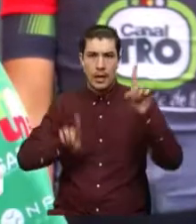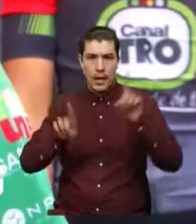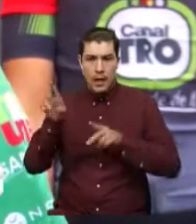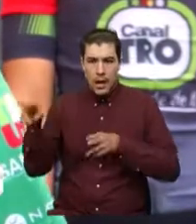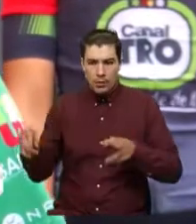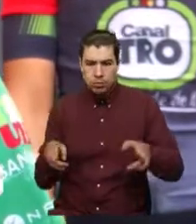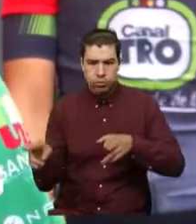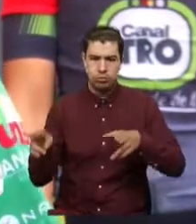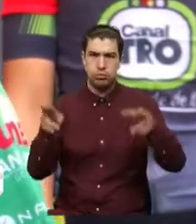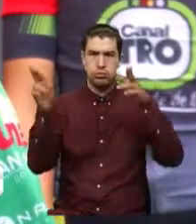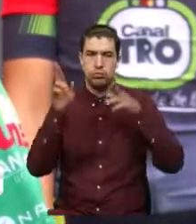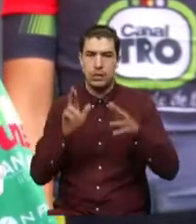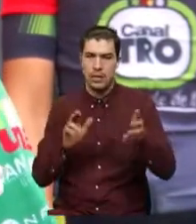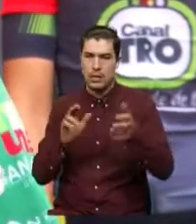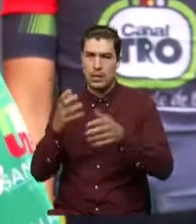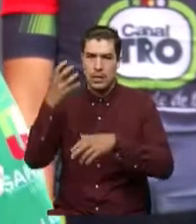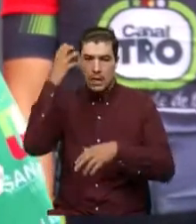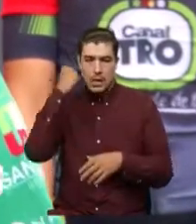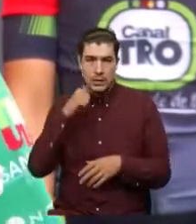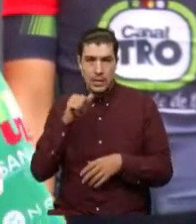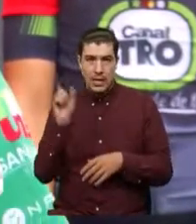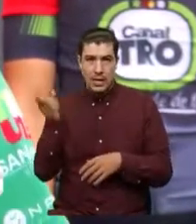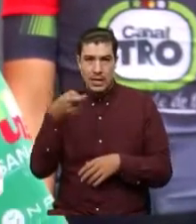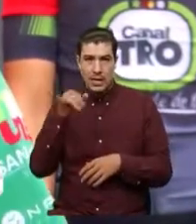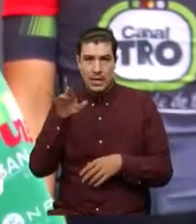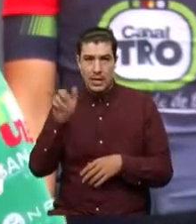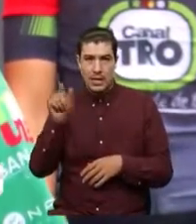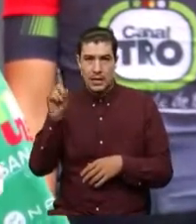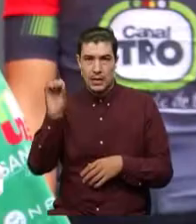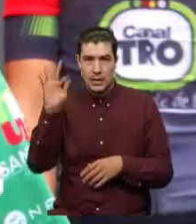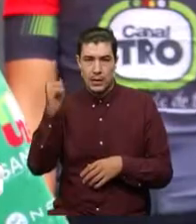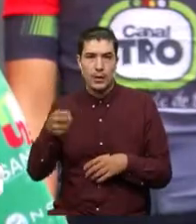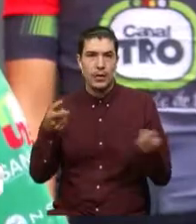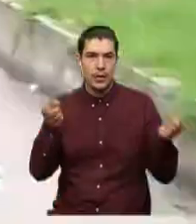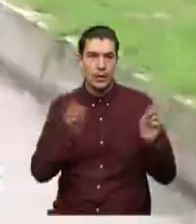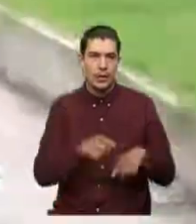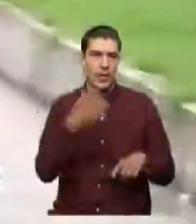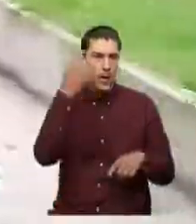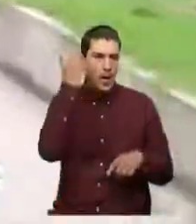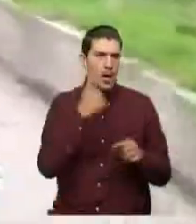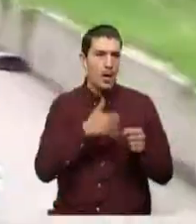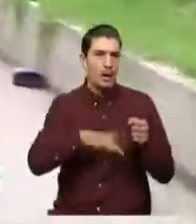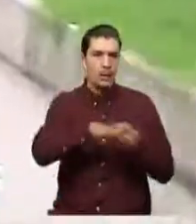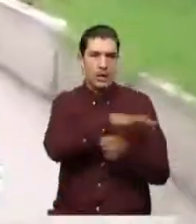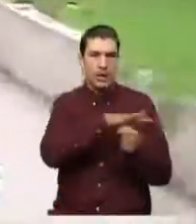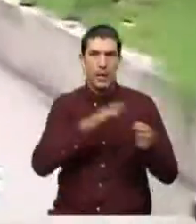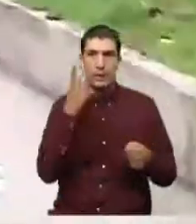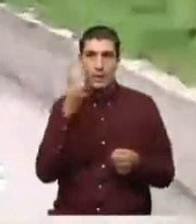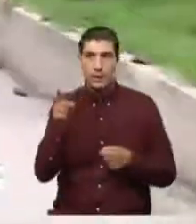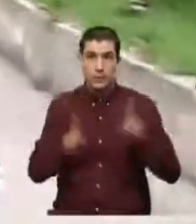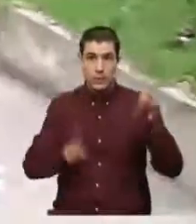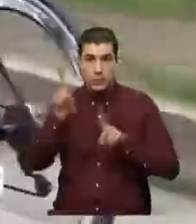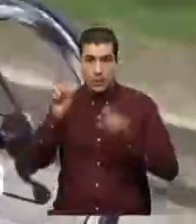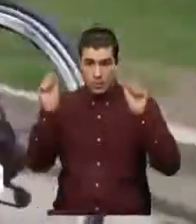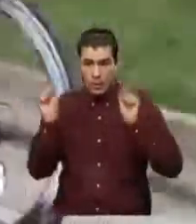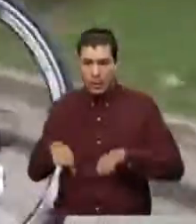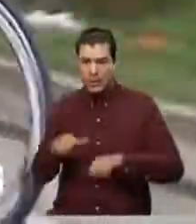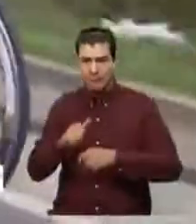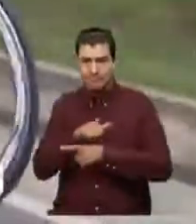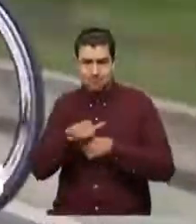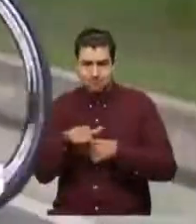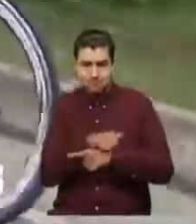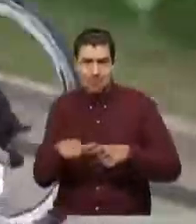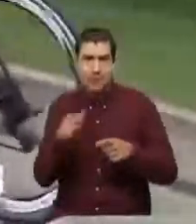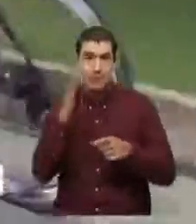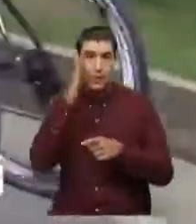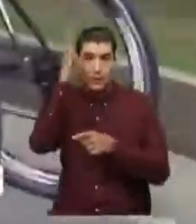de clásica girardot y clásica y con dinamarca competencias que darán la preparación para la vuelta a colombia que